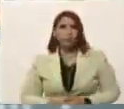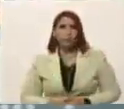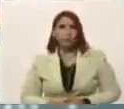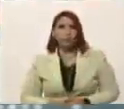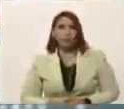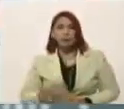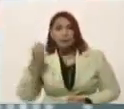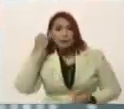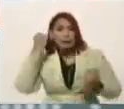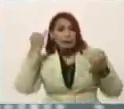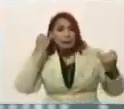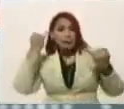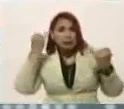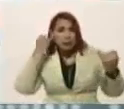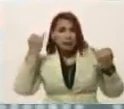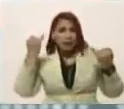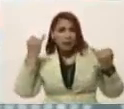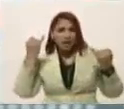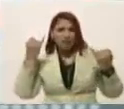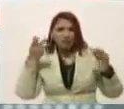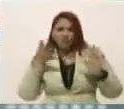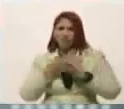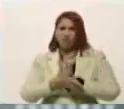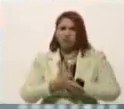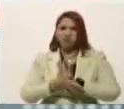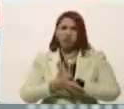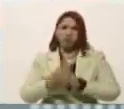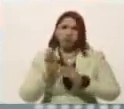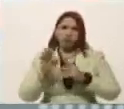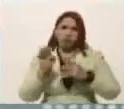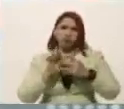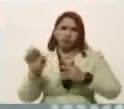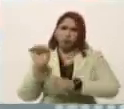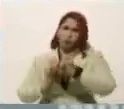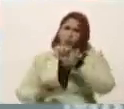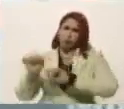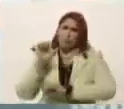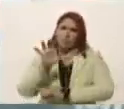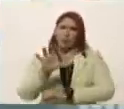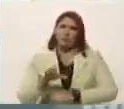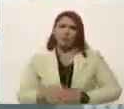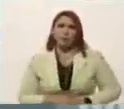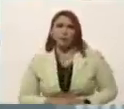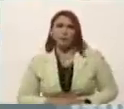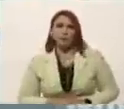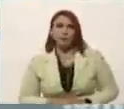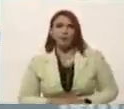las ideas fundamentales del concepto estratégico de defensa de la nación